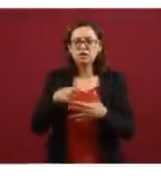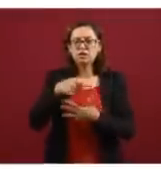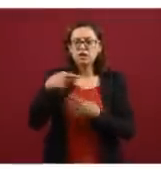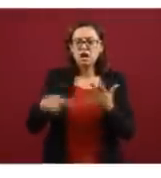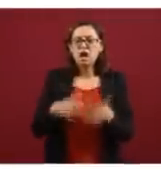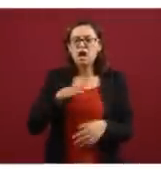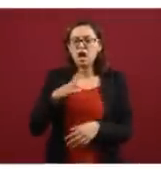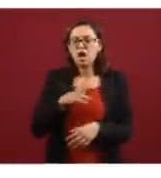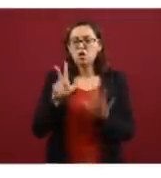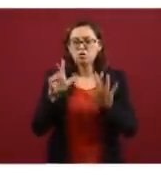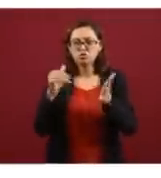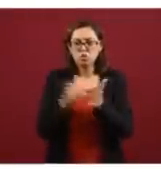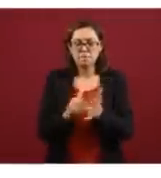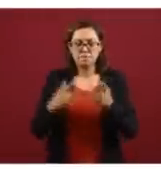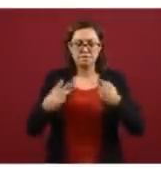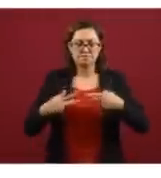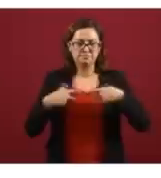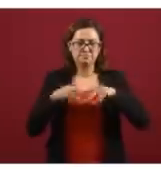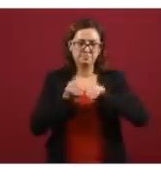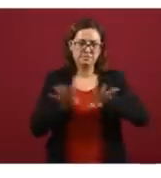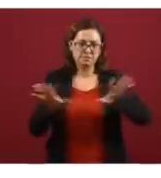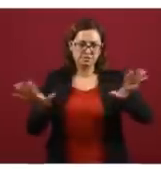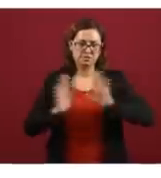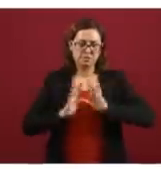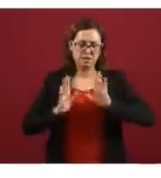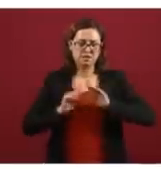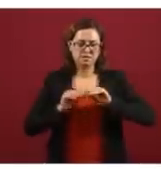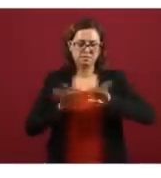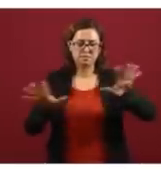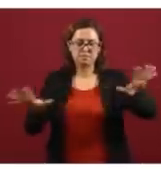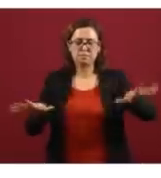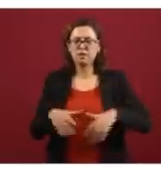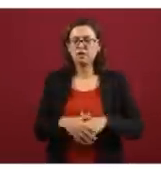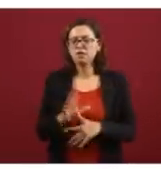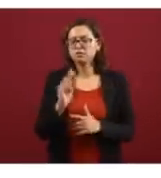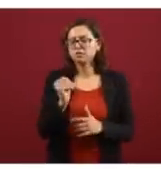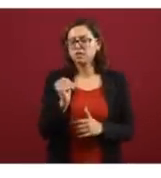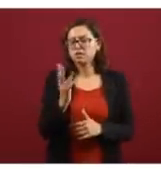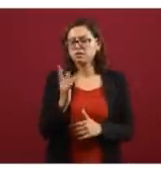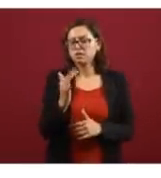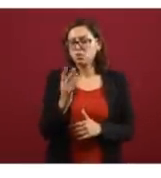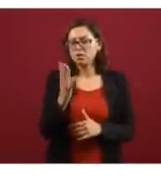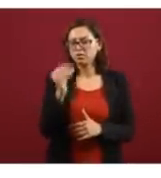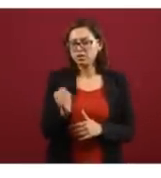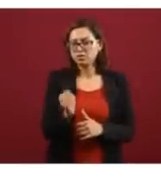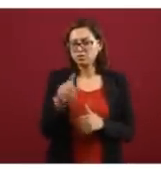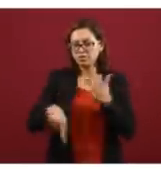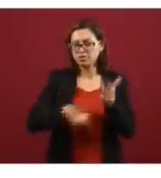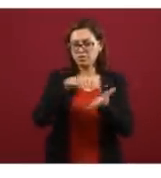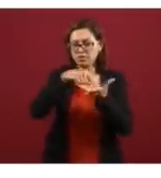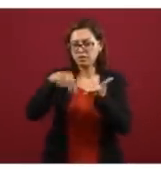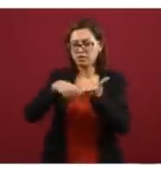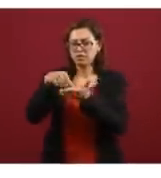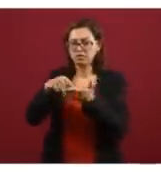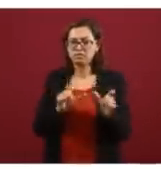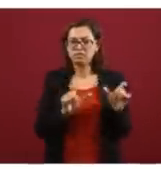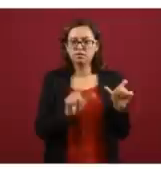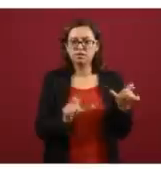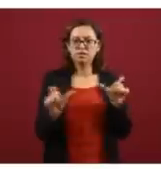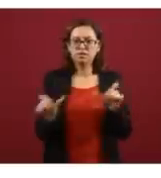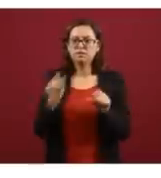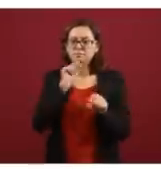casi 8,000 hombres desplegados en esta actividad, en 59 puestos militares. Estamos también